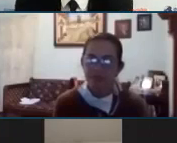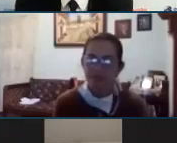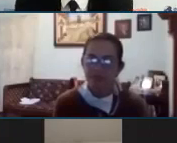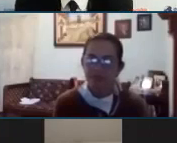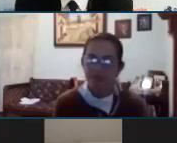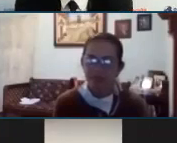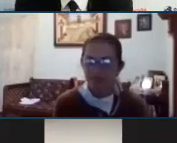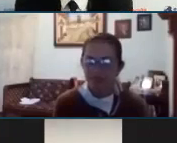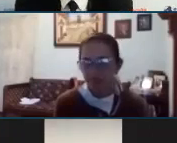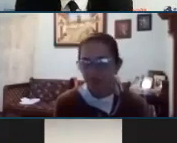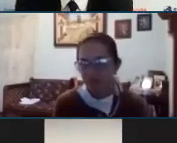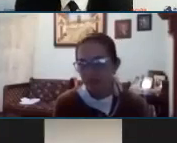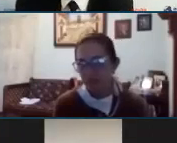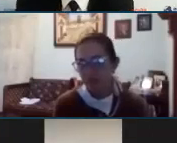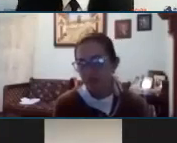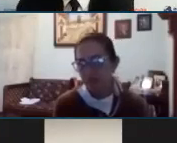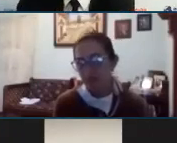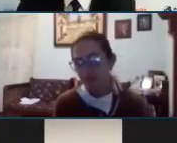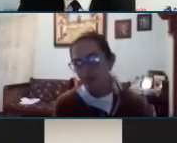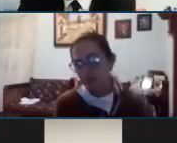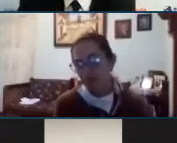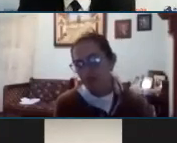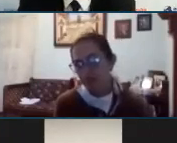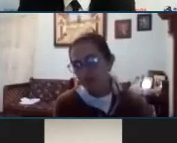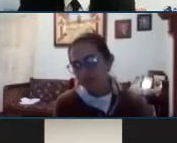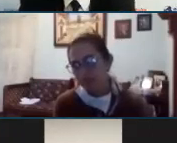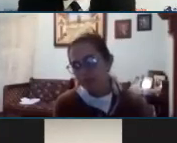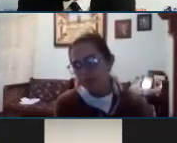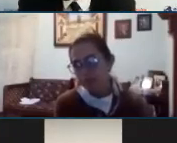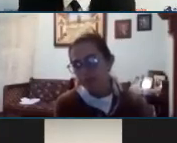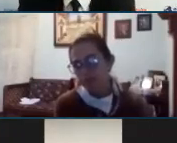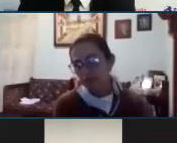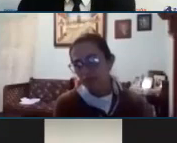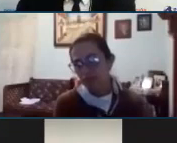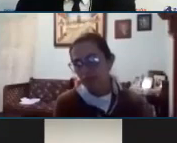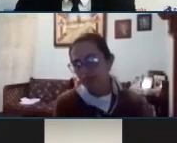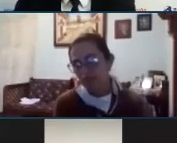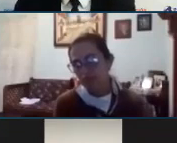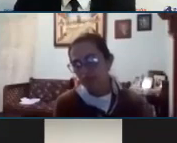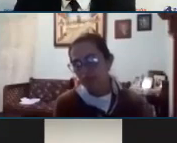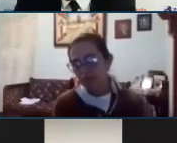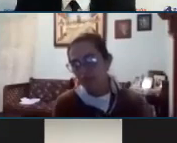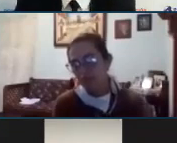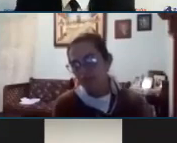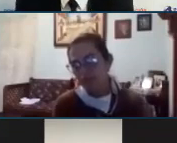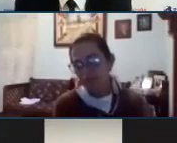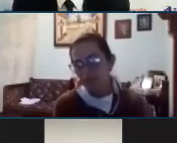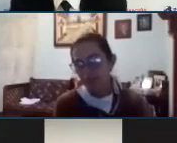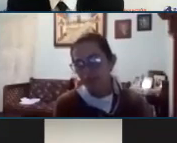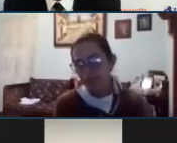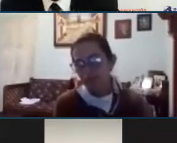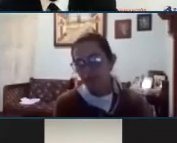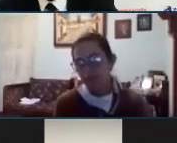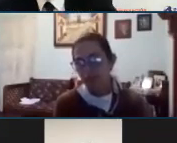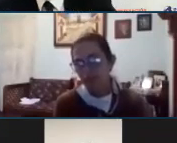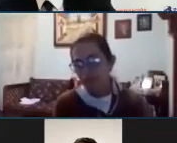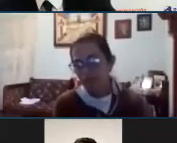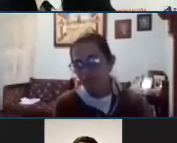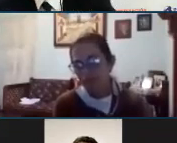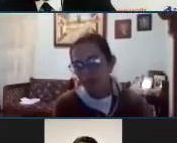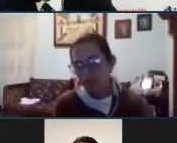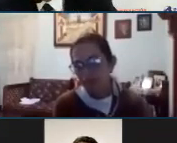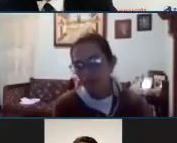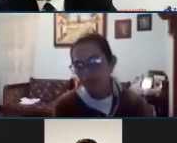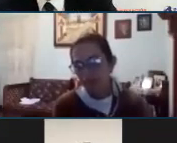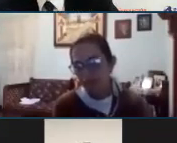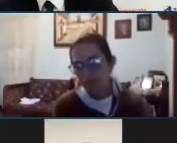es la Constitución pues establece las normas, los principios básicos para desarrollar esta materia. Pero también encontramos en el